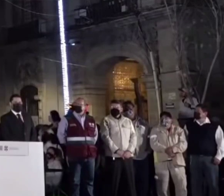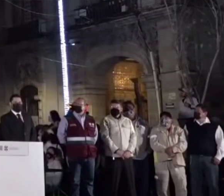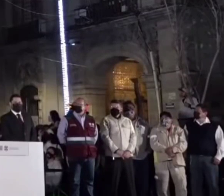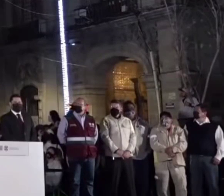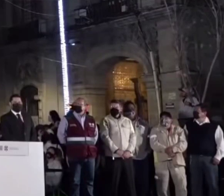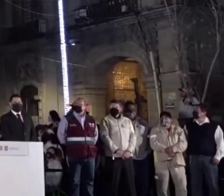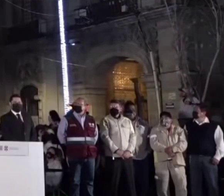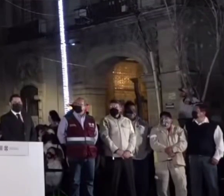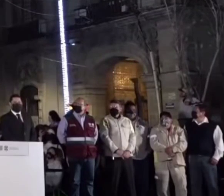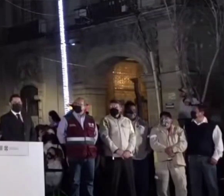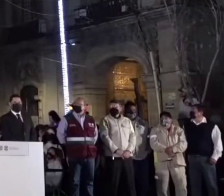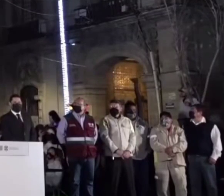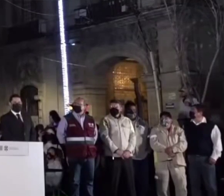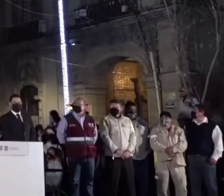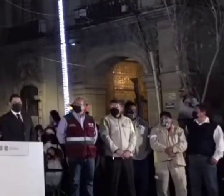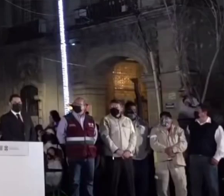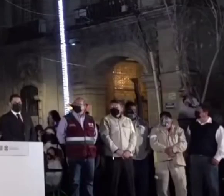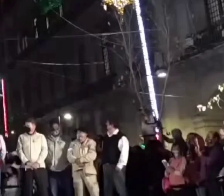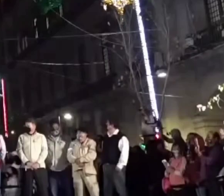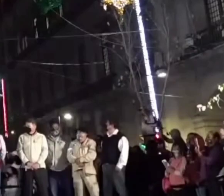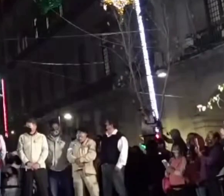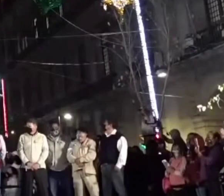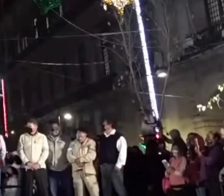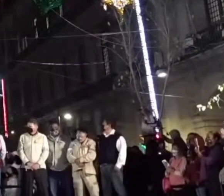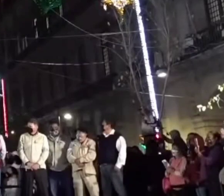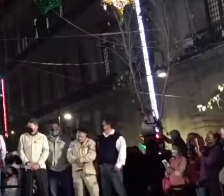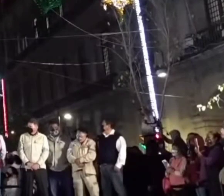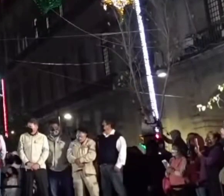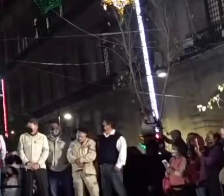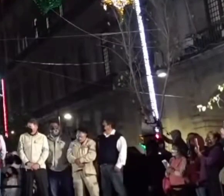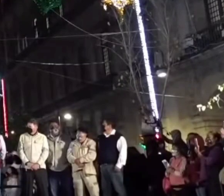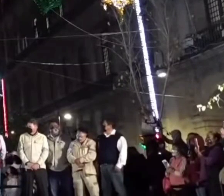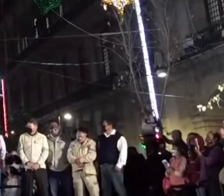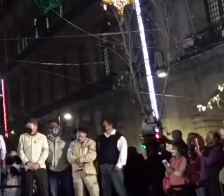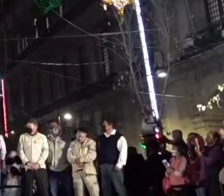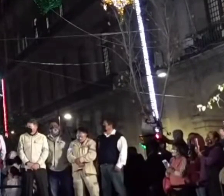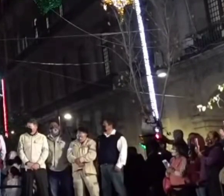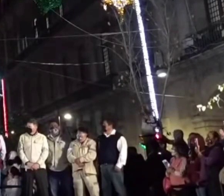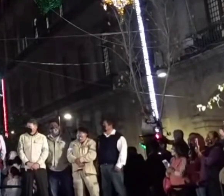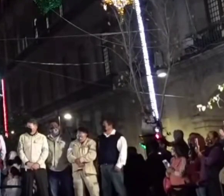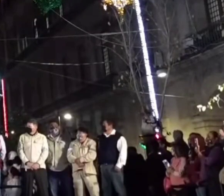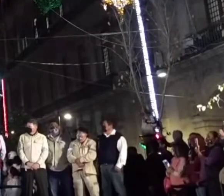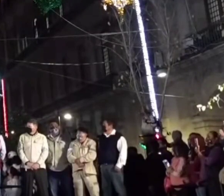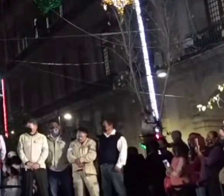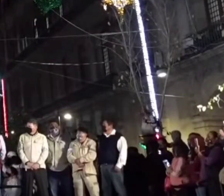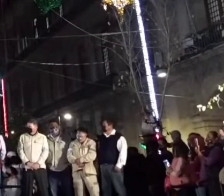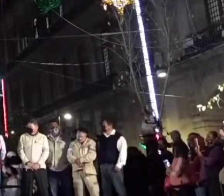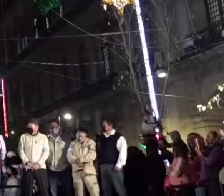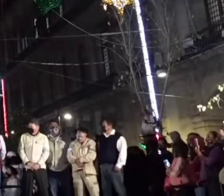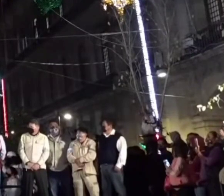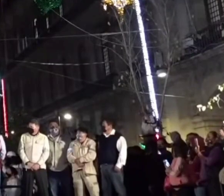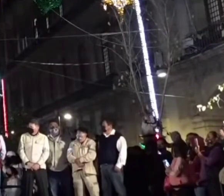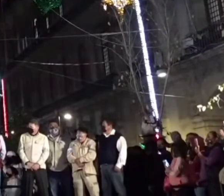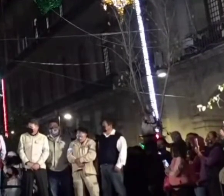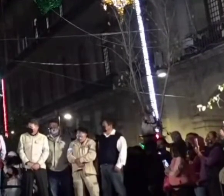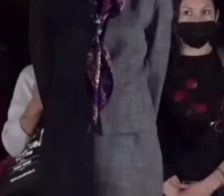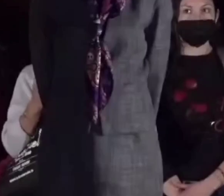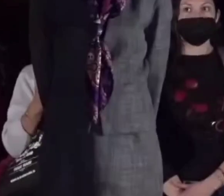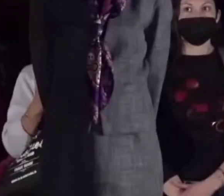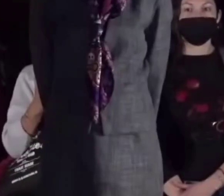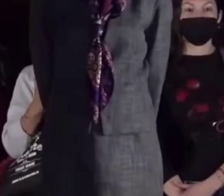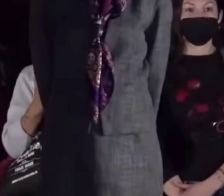luminosa, 2 kilómetros de guirnalda, 6 toneladas de varilla, 4 toneladas de alambrón y 10 kilómetros